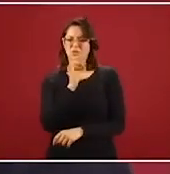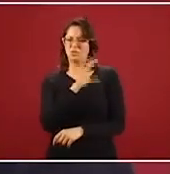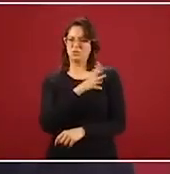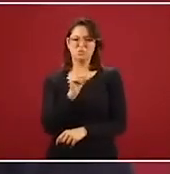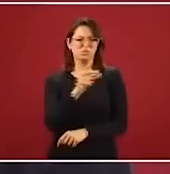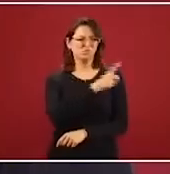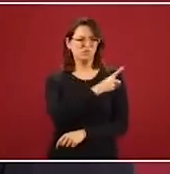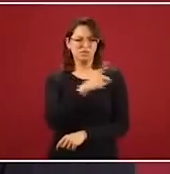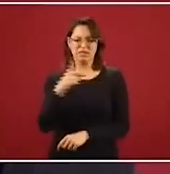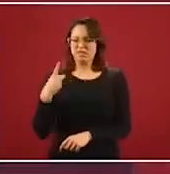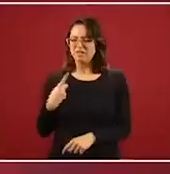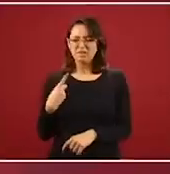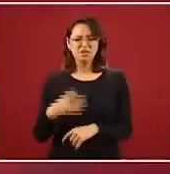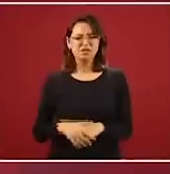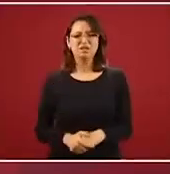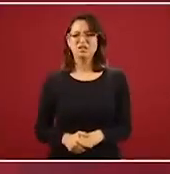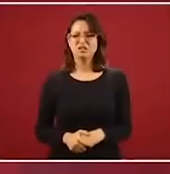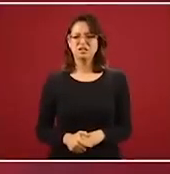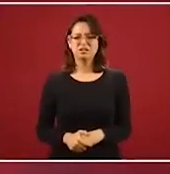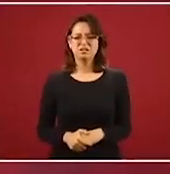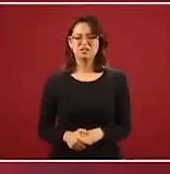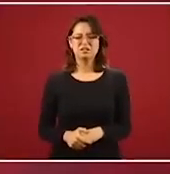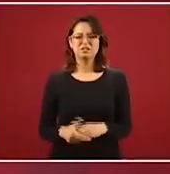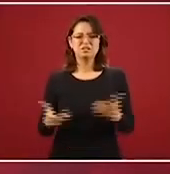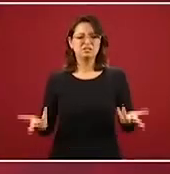y todo lo que lo reproduce.